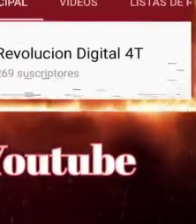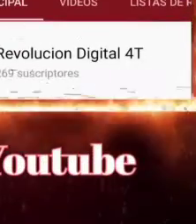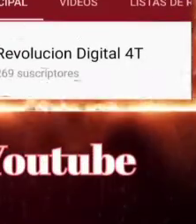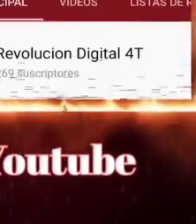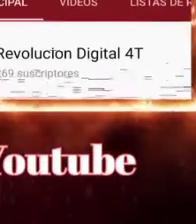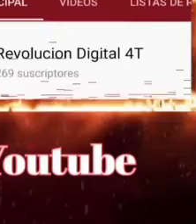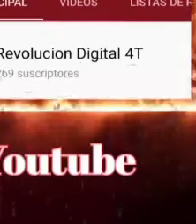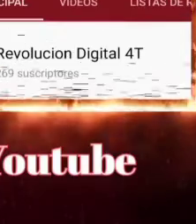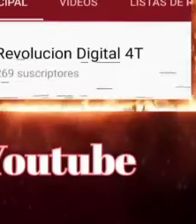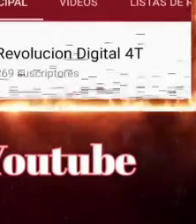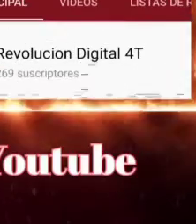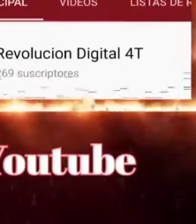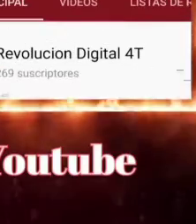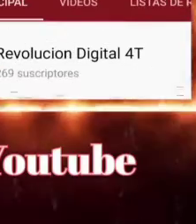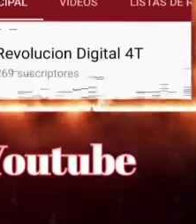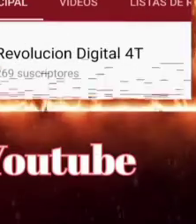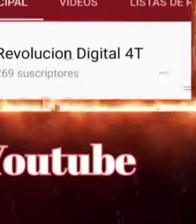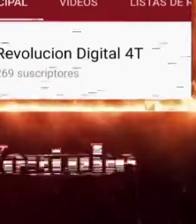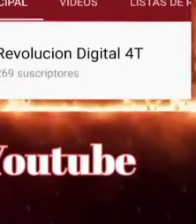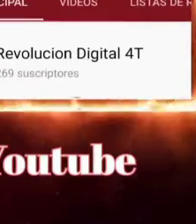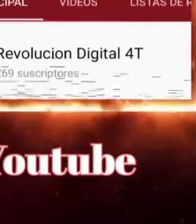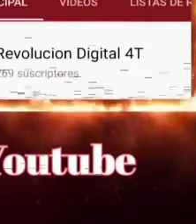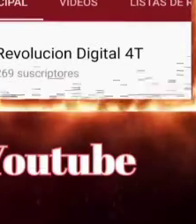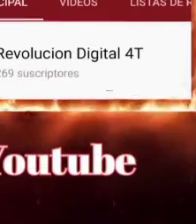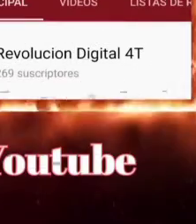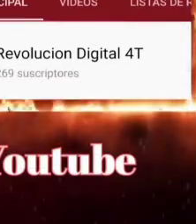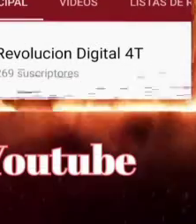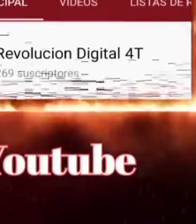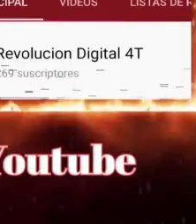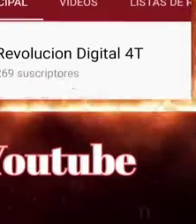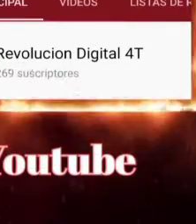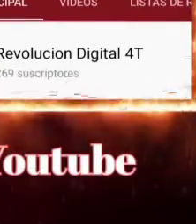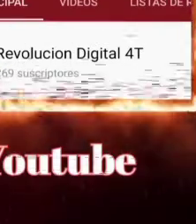y con sed de justicia, un México de gente agraviada.